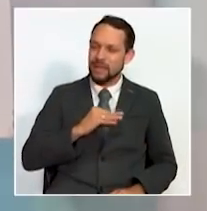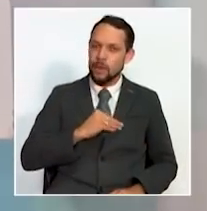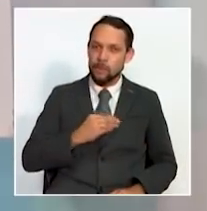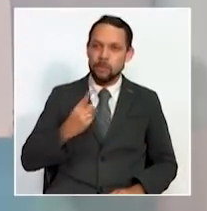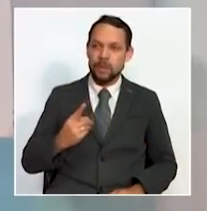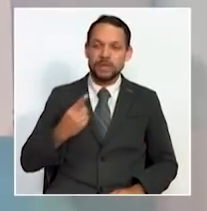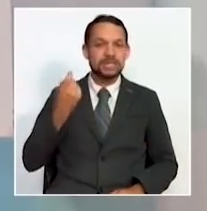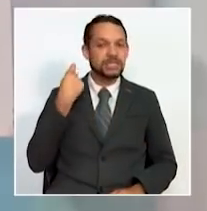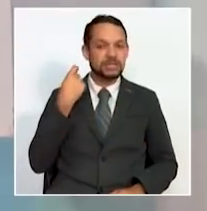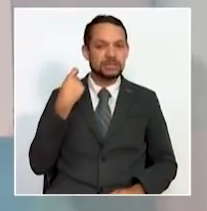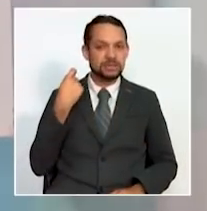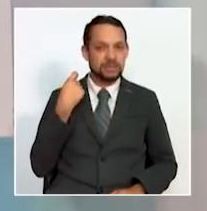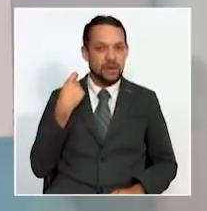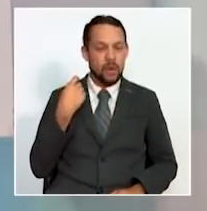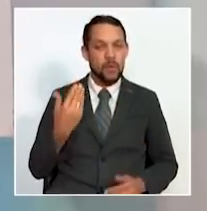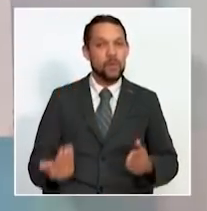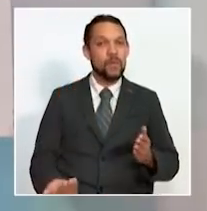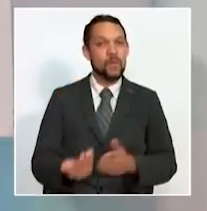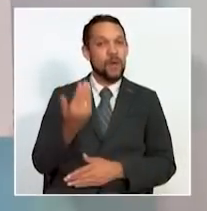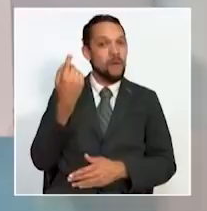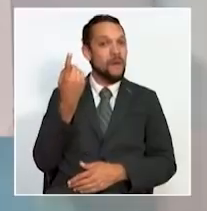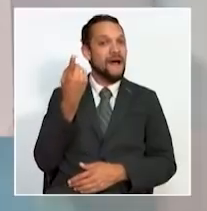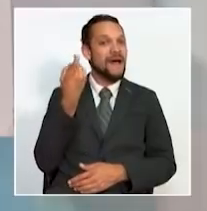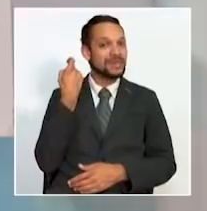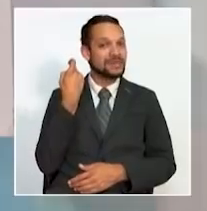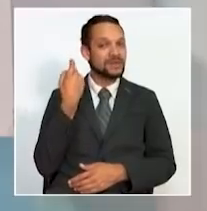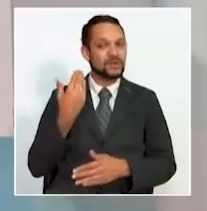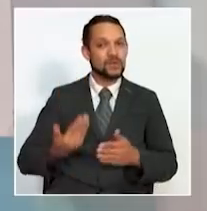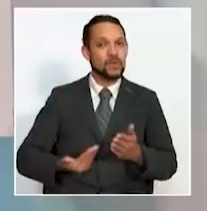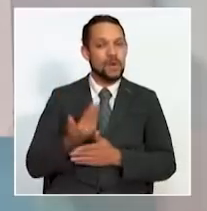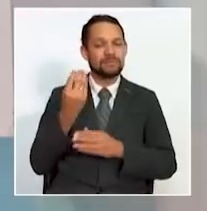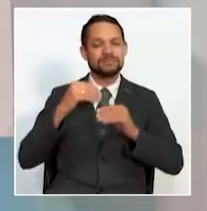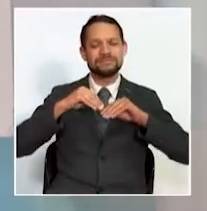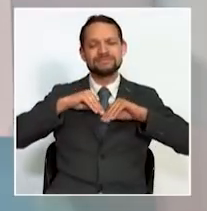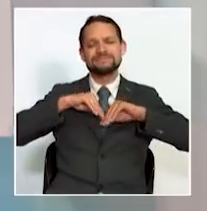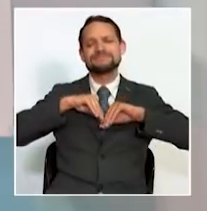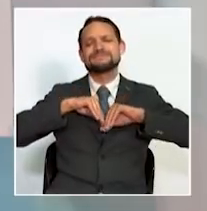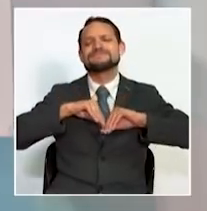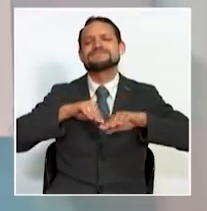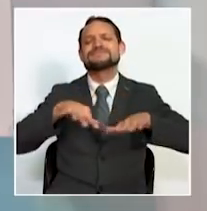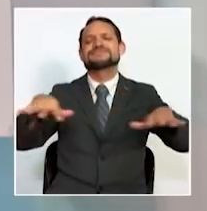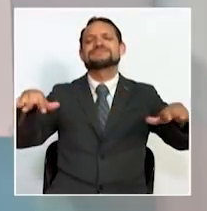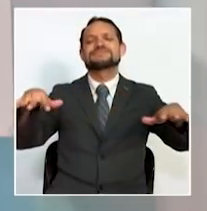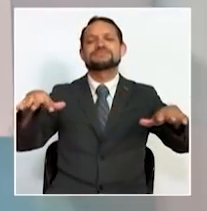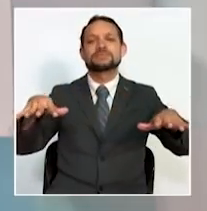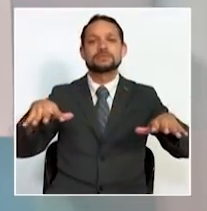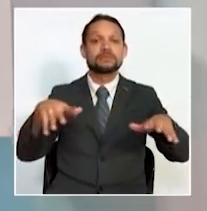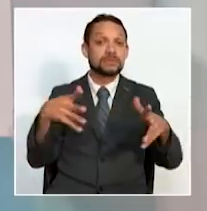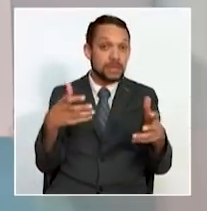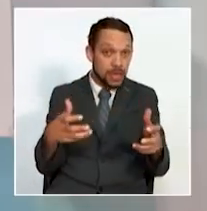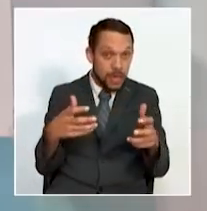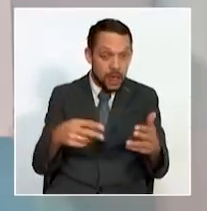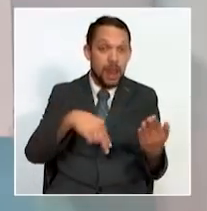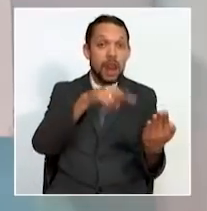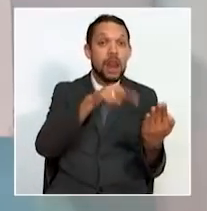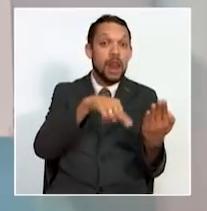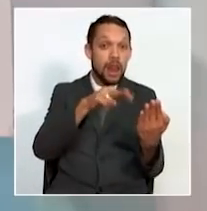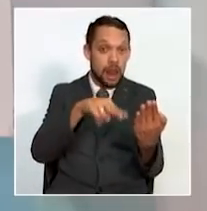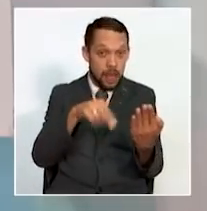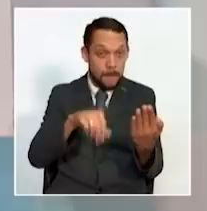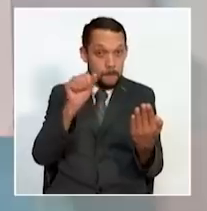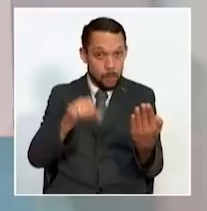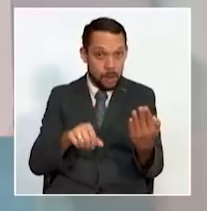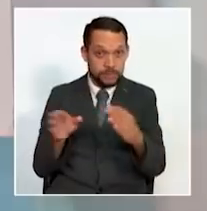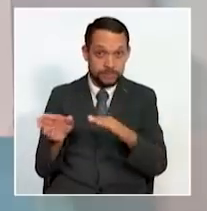salió ayer este libro, la última edición, y ojalá tengan esta guía desde la parte alimentaria para que tengan buena salud. Quiero que estén